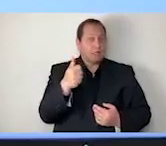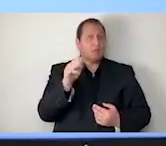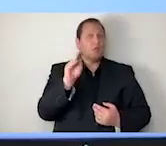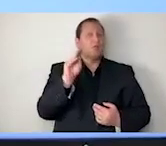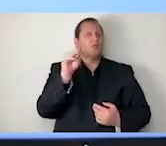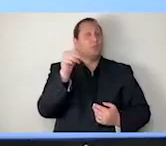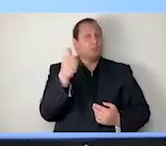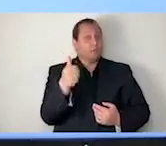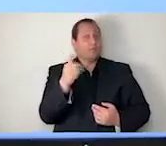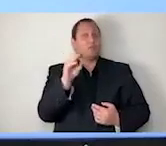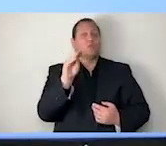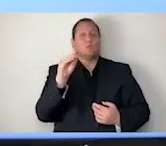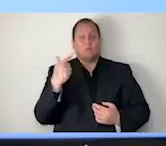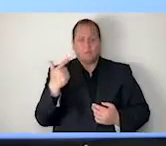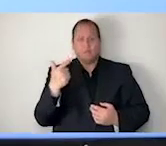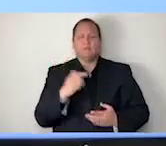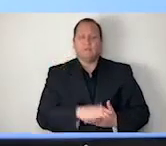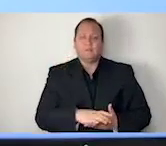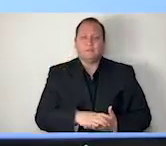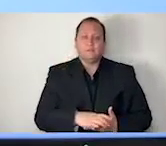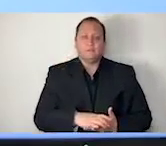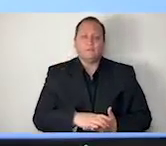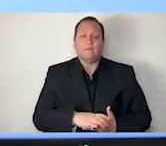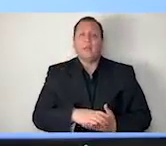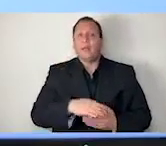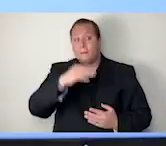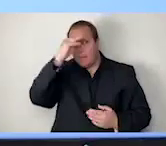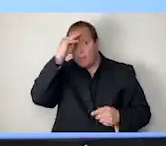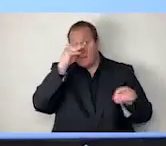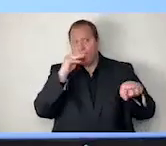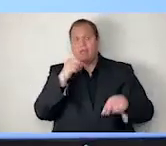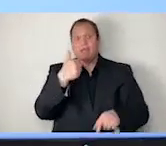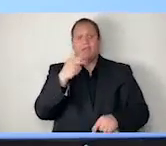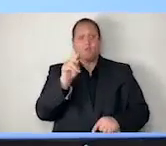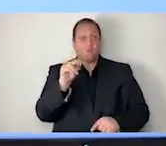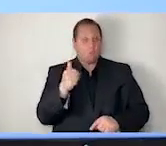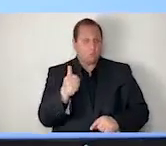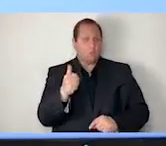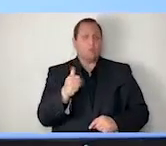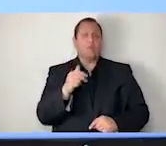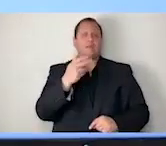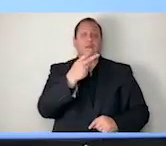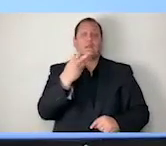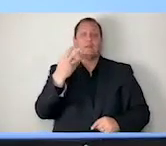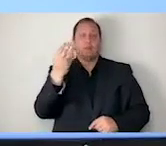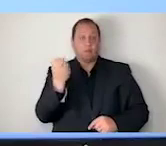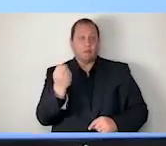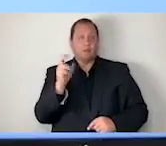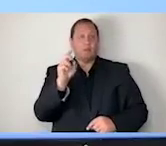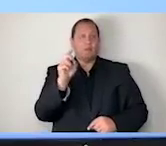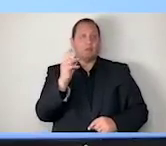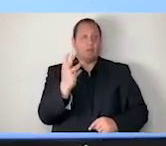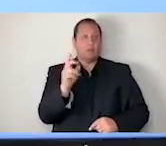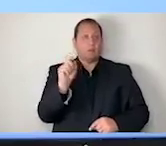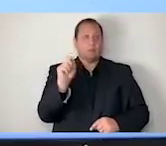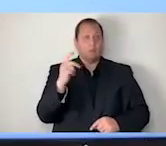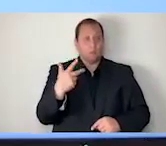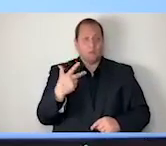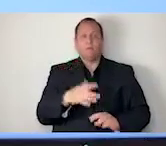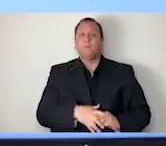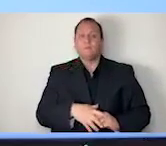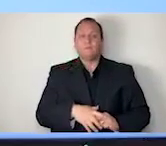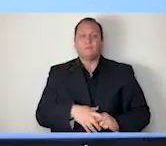126 96 97 mexicali 68 63 39